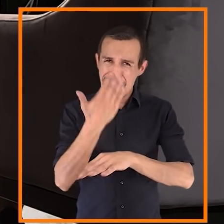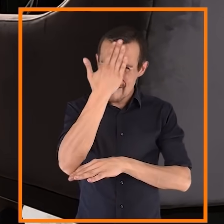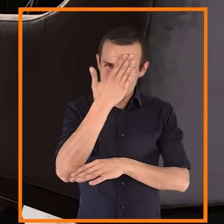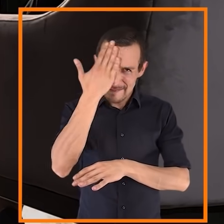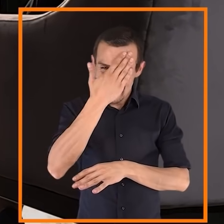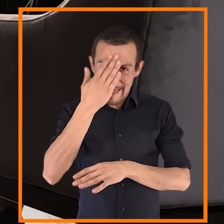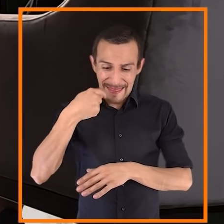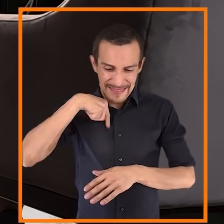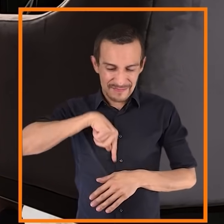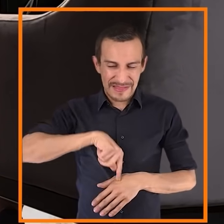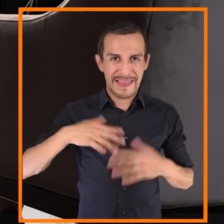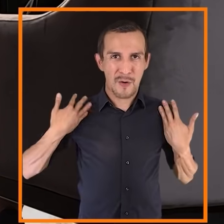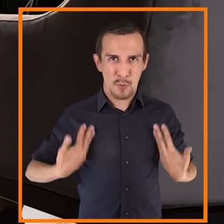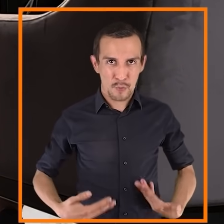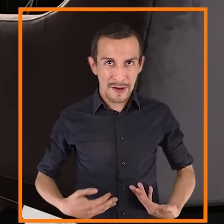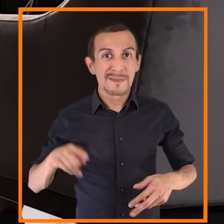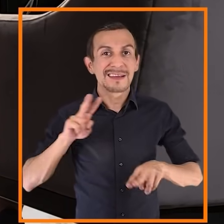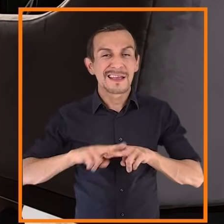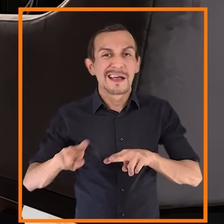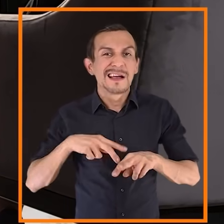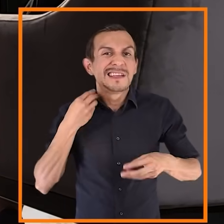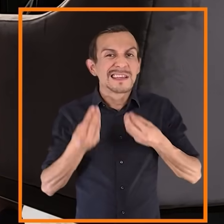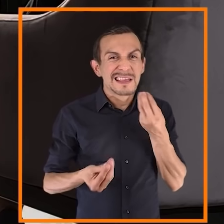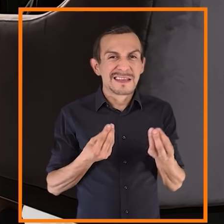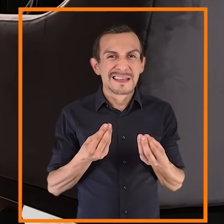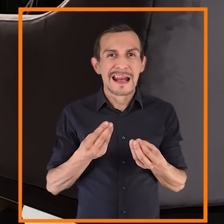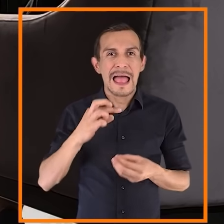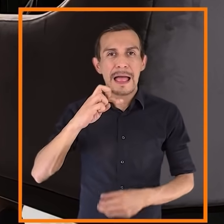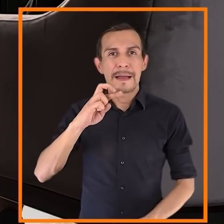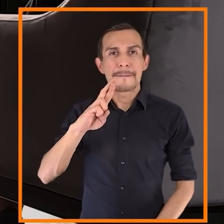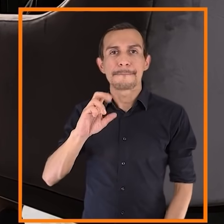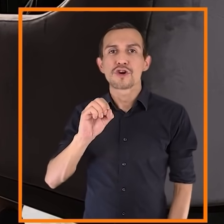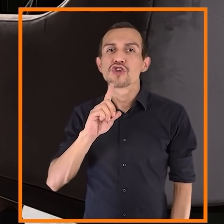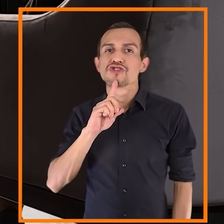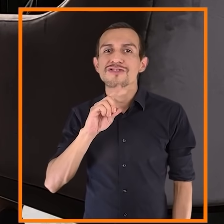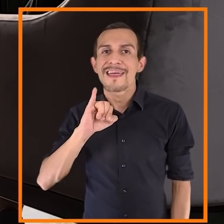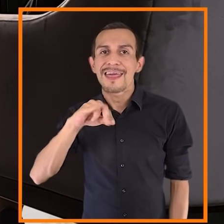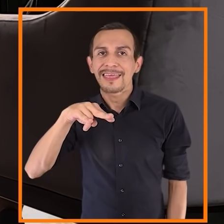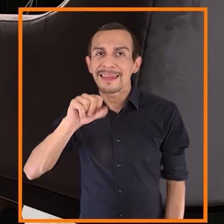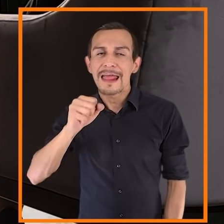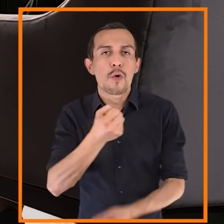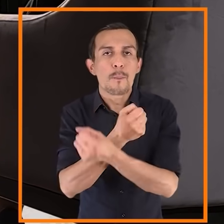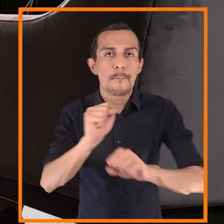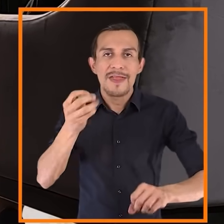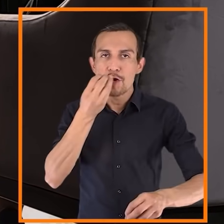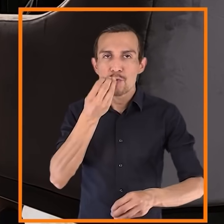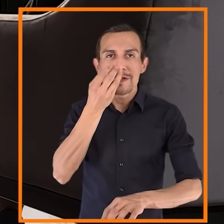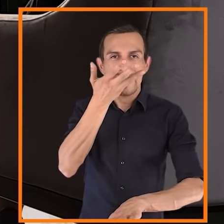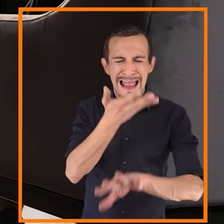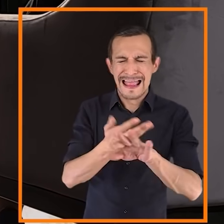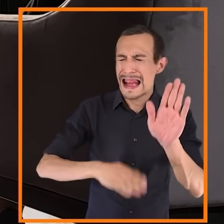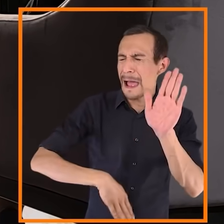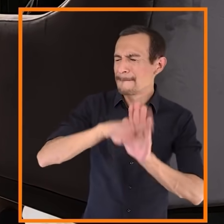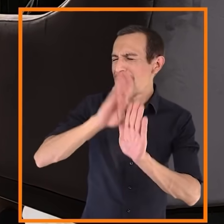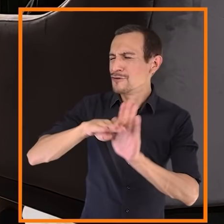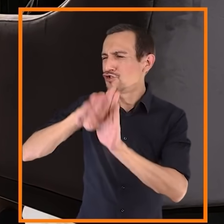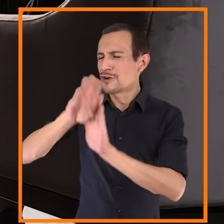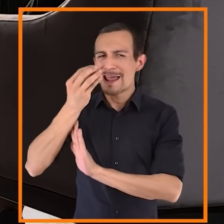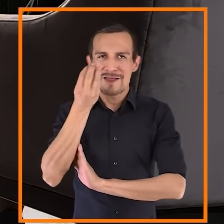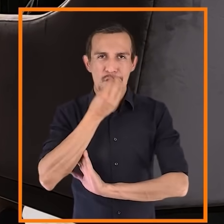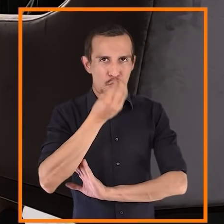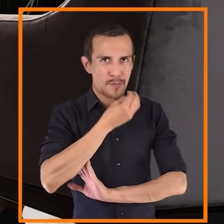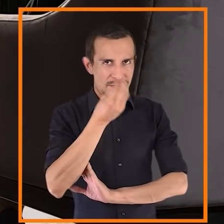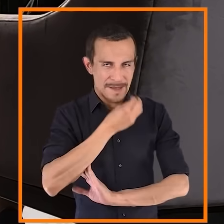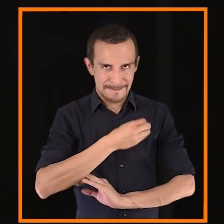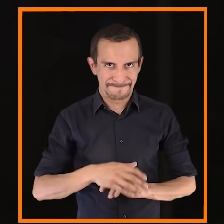Hay enfermedades metabólicas en donde les hace mal la proteína. Ellos no pueden procesar la proteína que está presente en la mayoría de